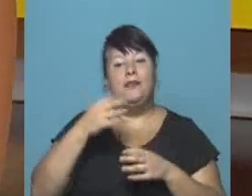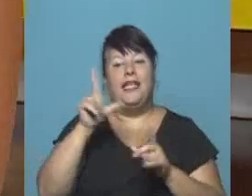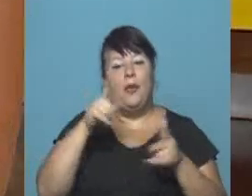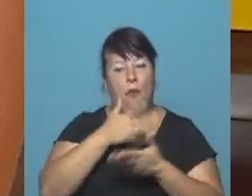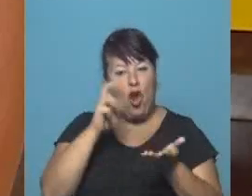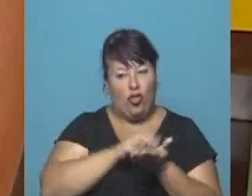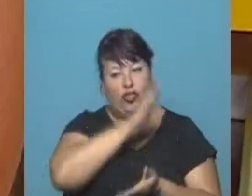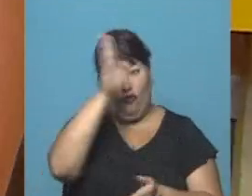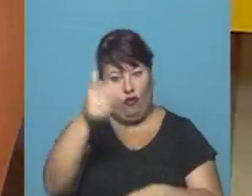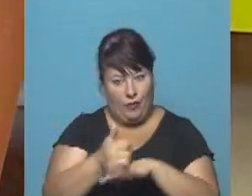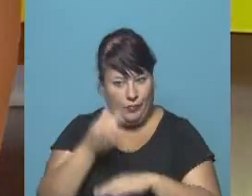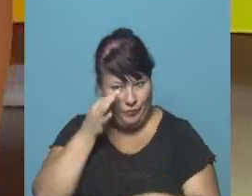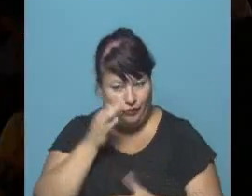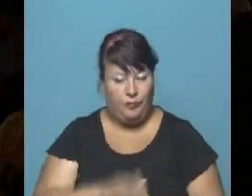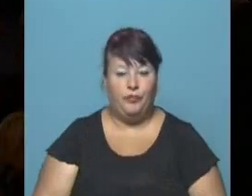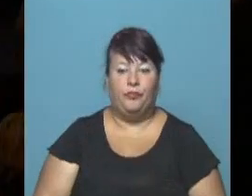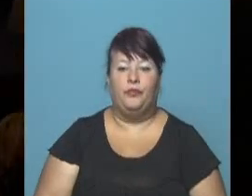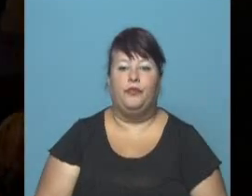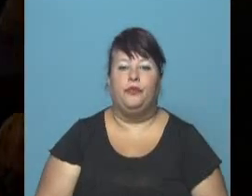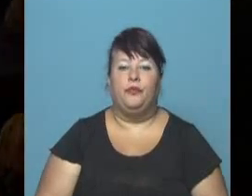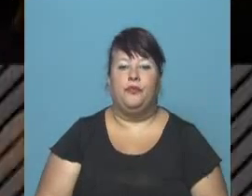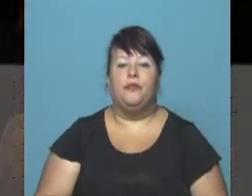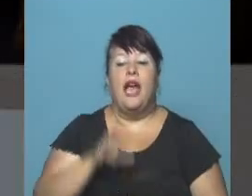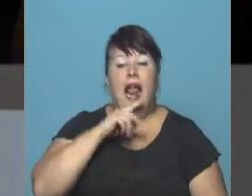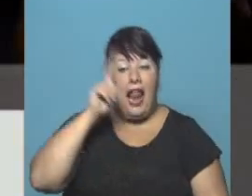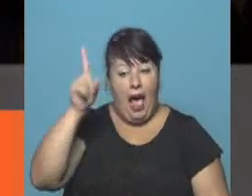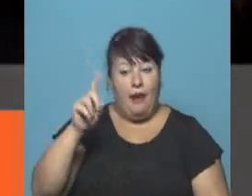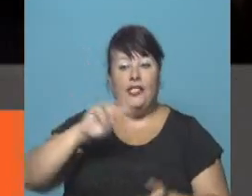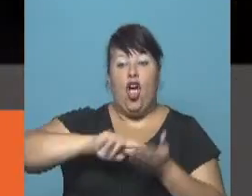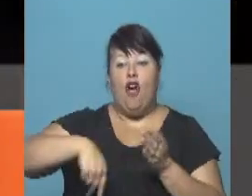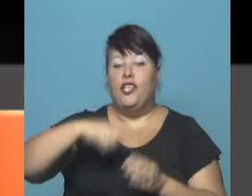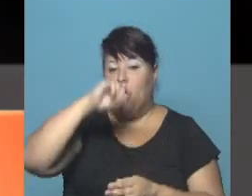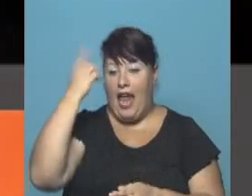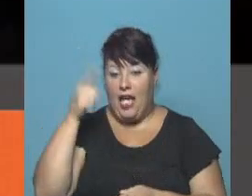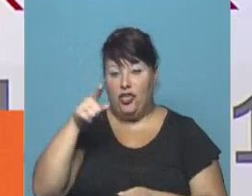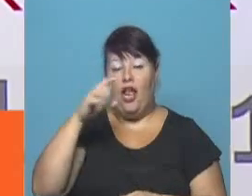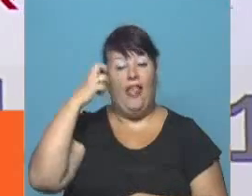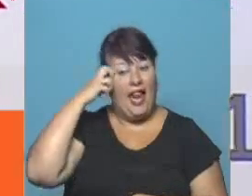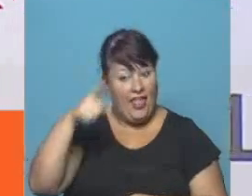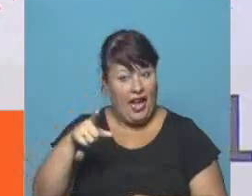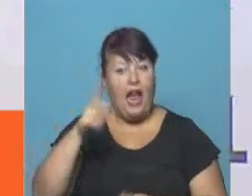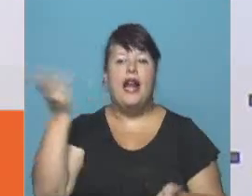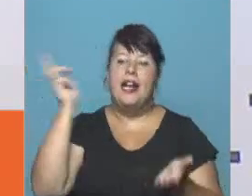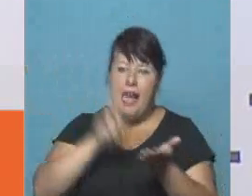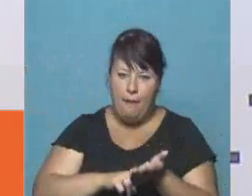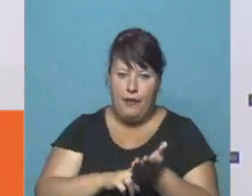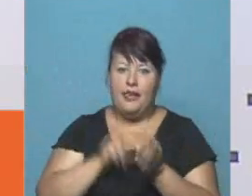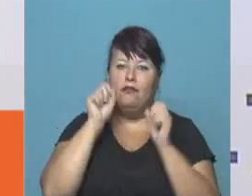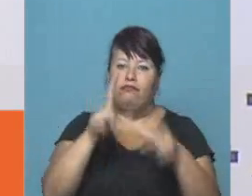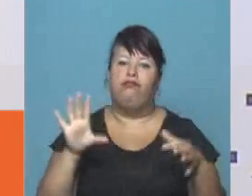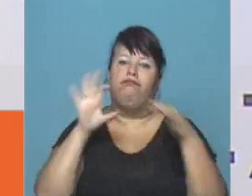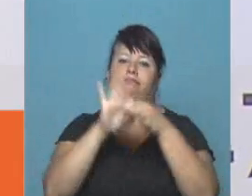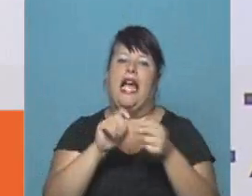de Televisión Pública Noticias. En La Plata, la Convención Nacional de la Unión Cívica Radical no solo ratificó su pertenencia al